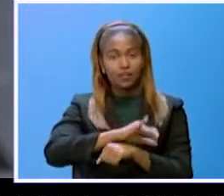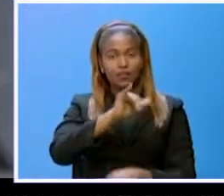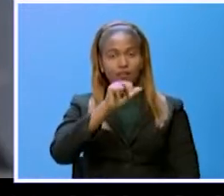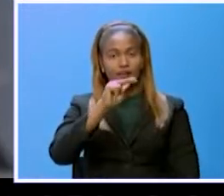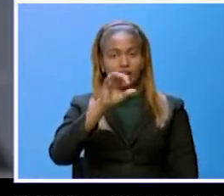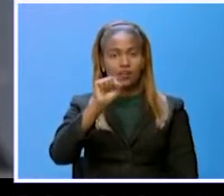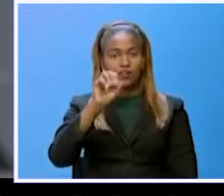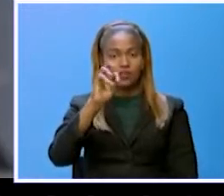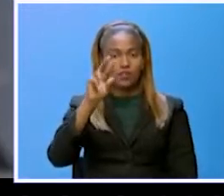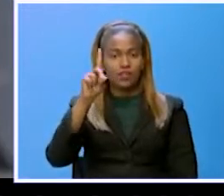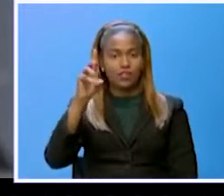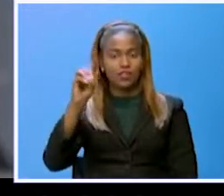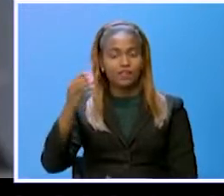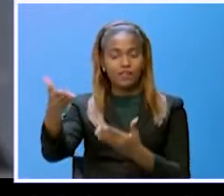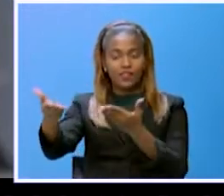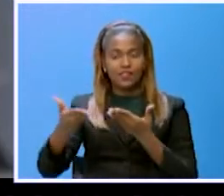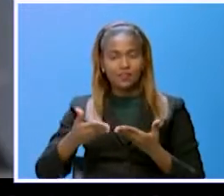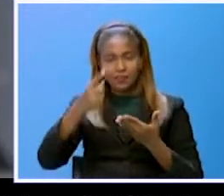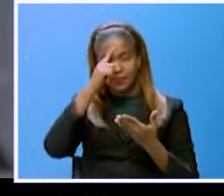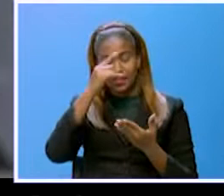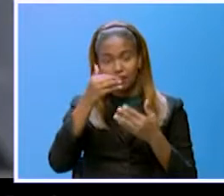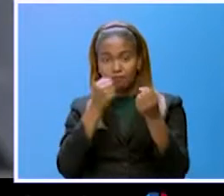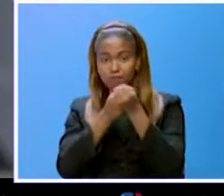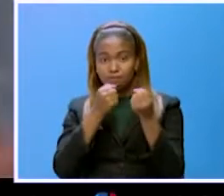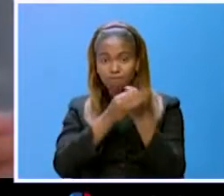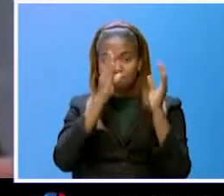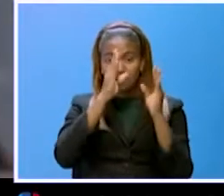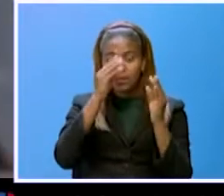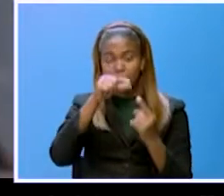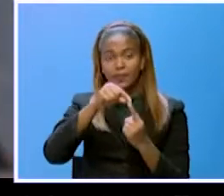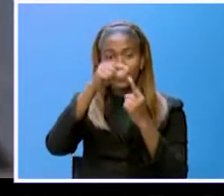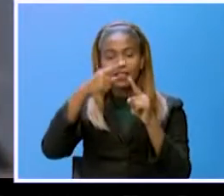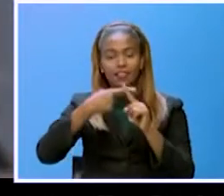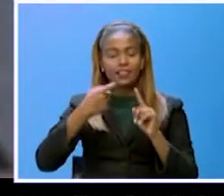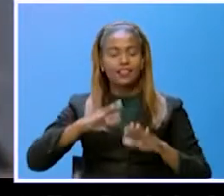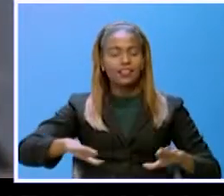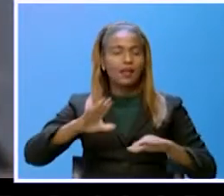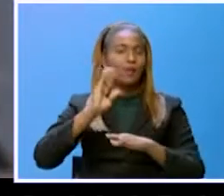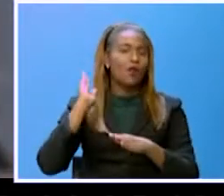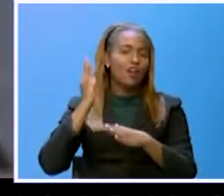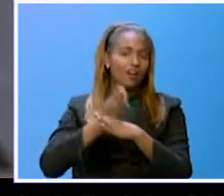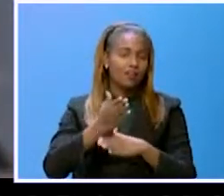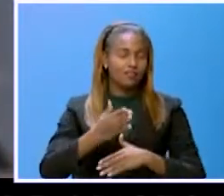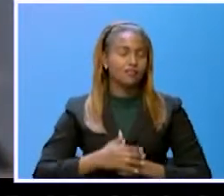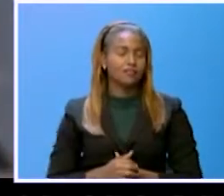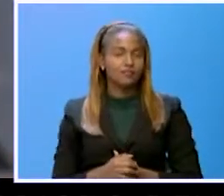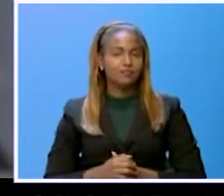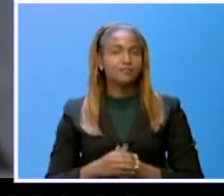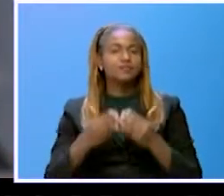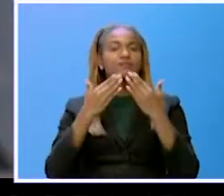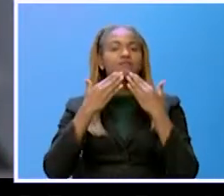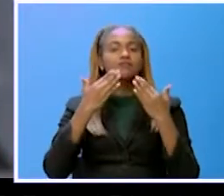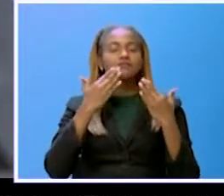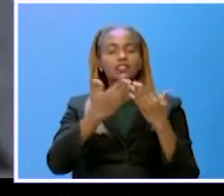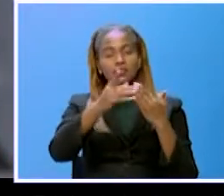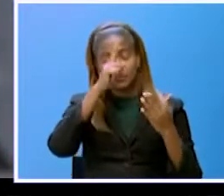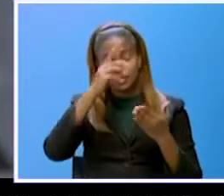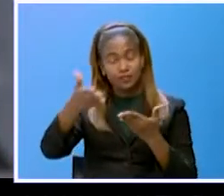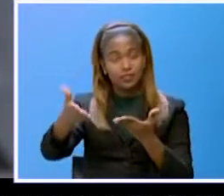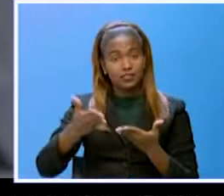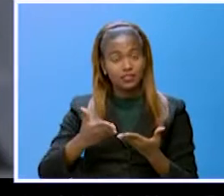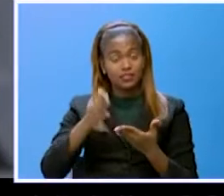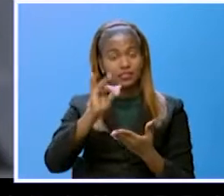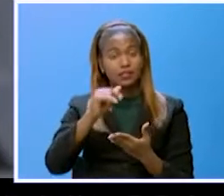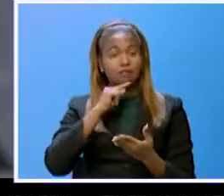Carlos Oviedo, bienvenido a esta cobertura especial en tu municipio, Bonao, provincia de Monseñor Noel. Gracias a ti por la invitación y es